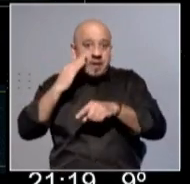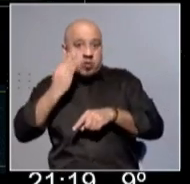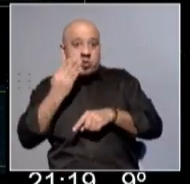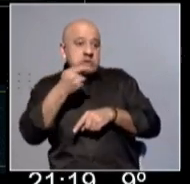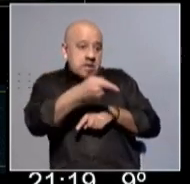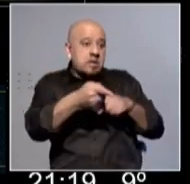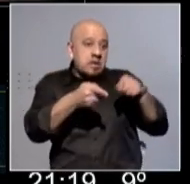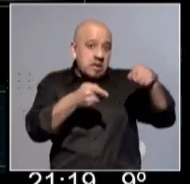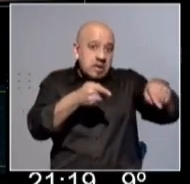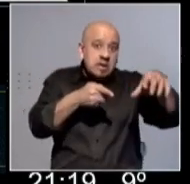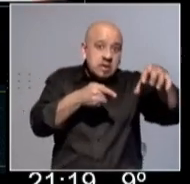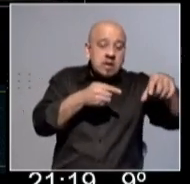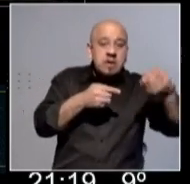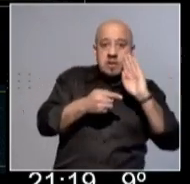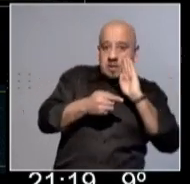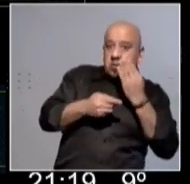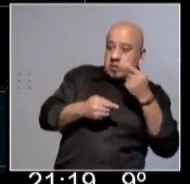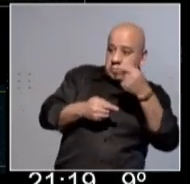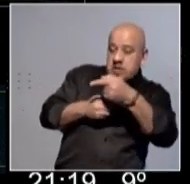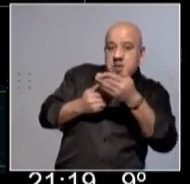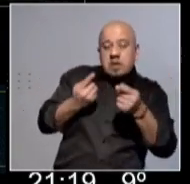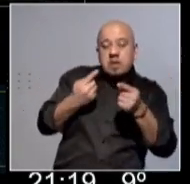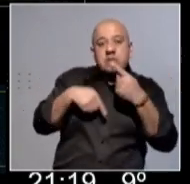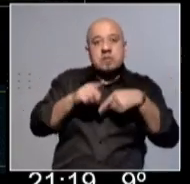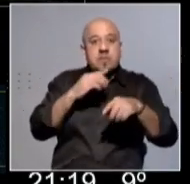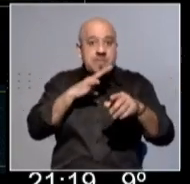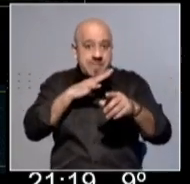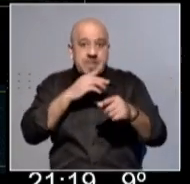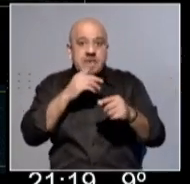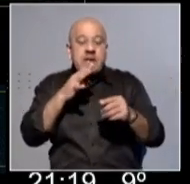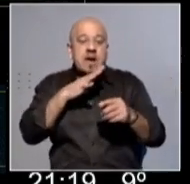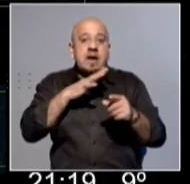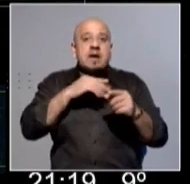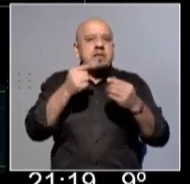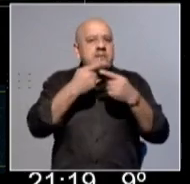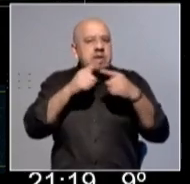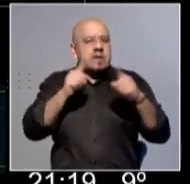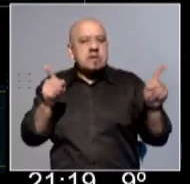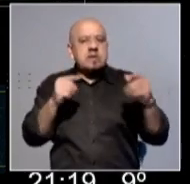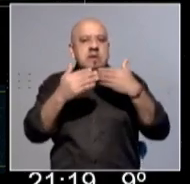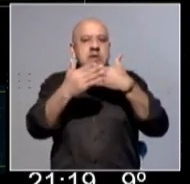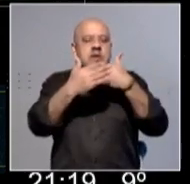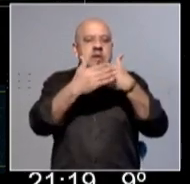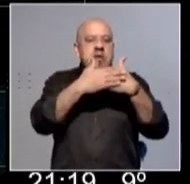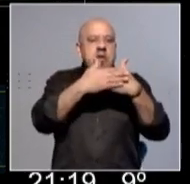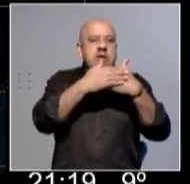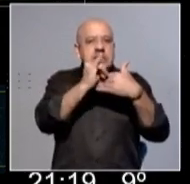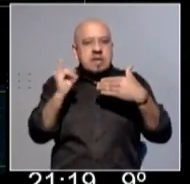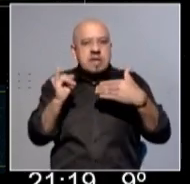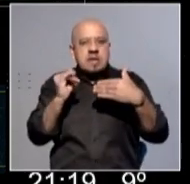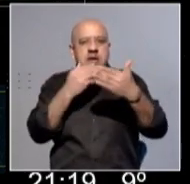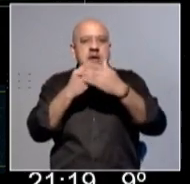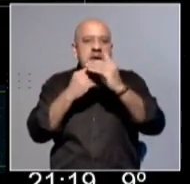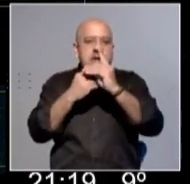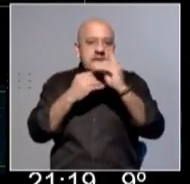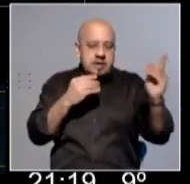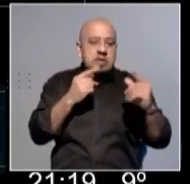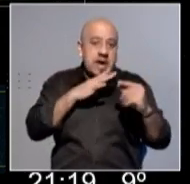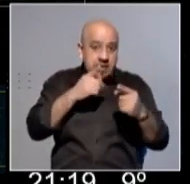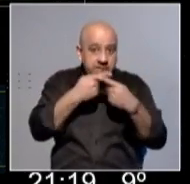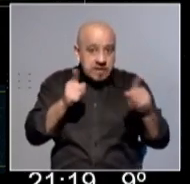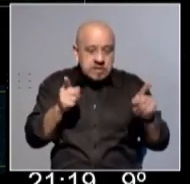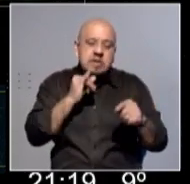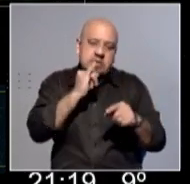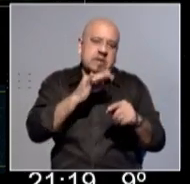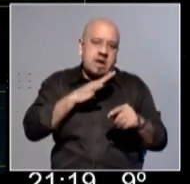una lectura política de la política, porque vos dijiste dos cosas. Si existe diferencia entre la izquierda y la derecha, cosa que yo creo que es una discusión interesante, para mí sí existe.